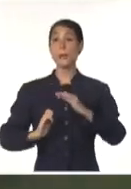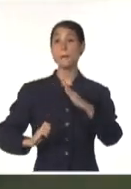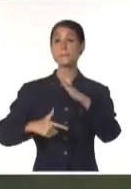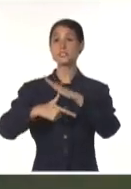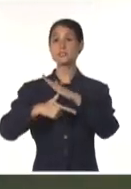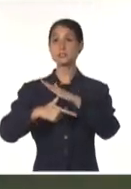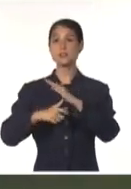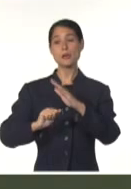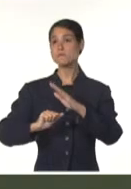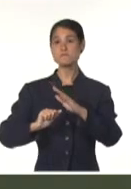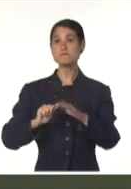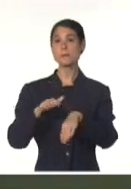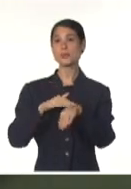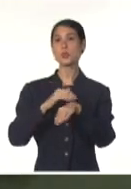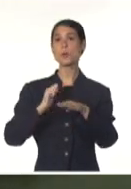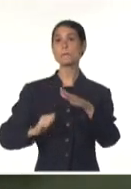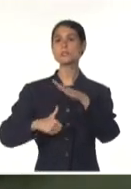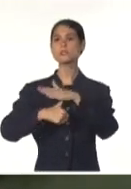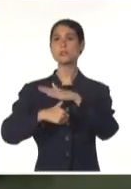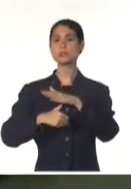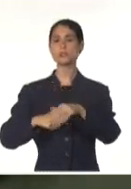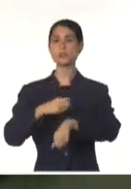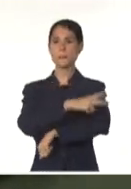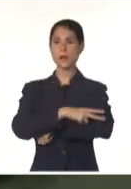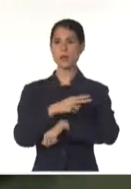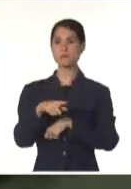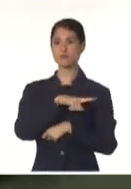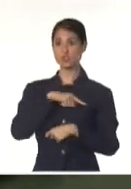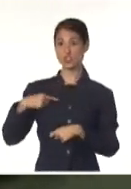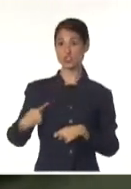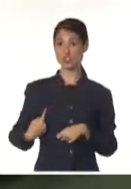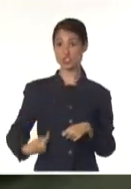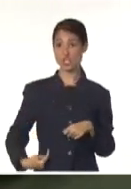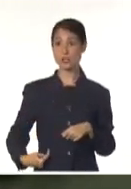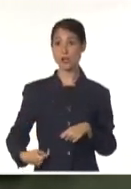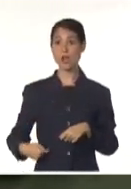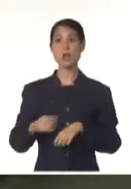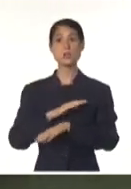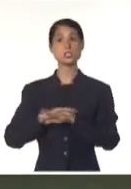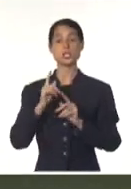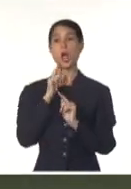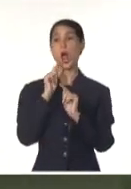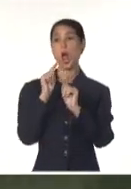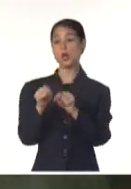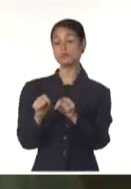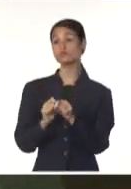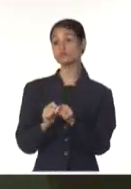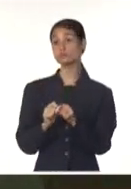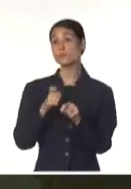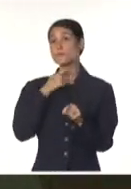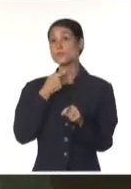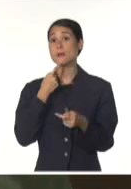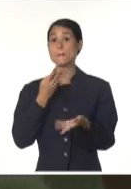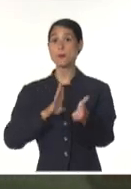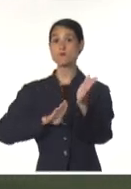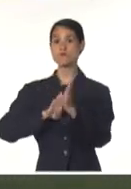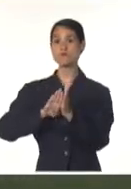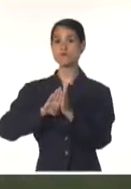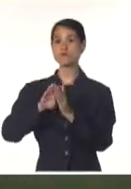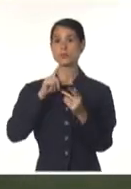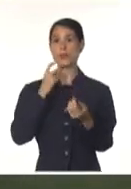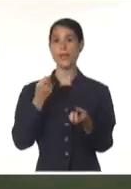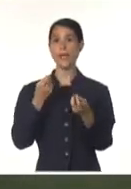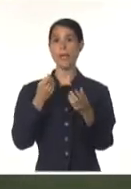convocó 5 iniciativas que tienen que ver con el desarrollo o la construcción de